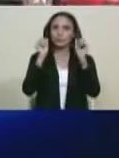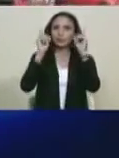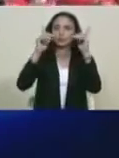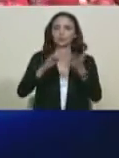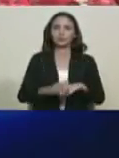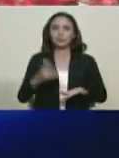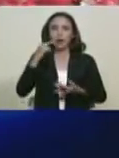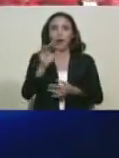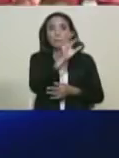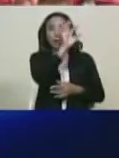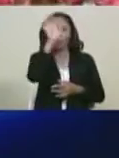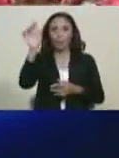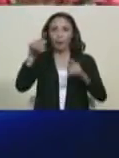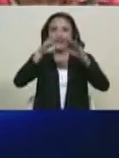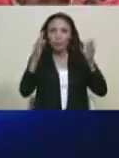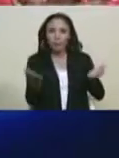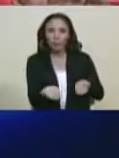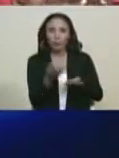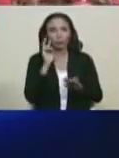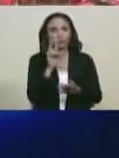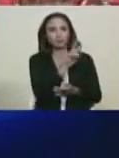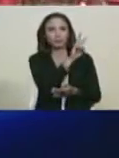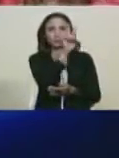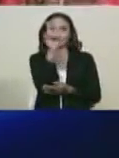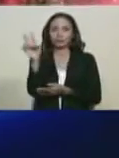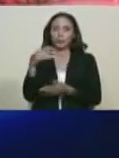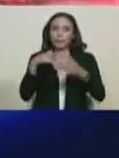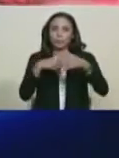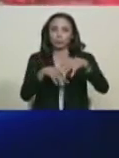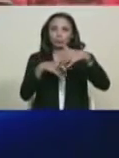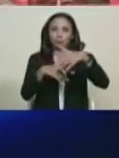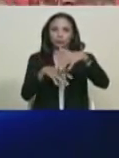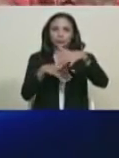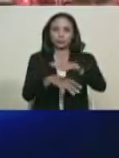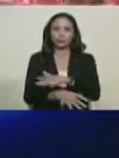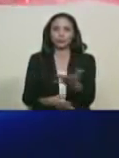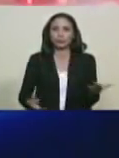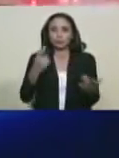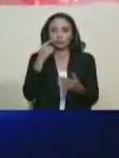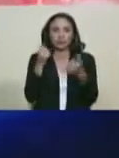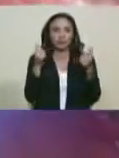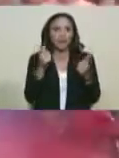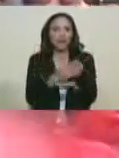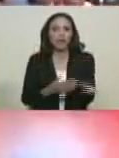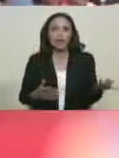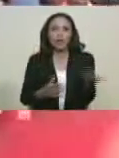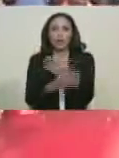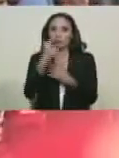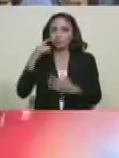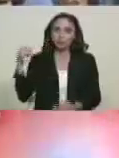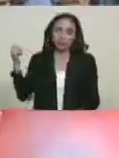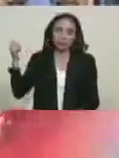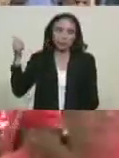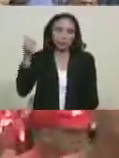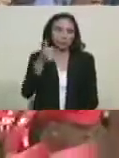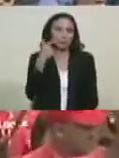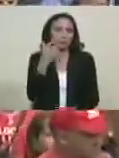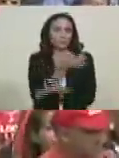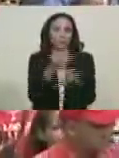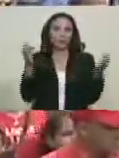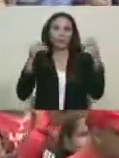con una de las movilizaciones más grandes de los últimos diez años de las fuerzas populares y